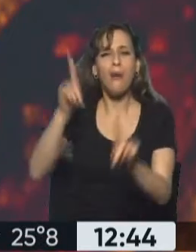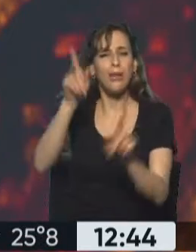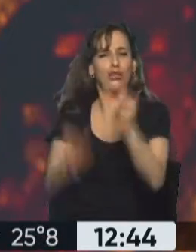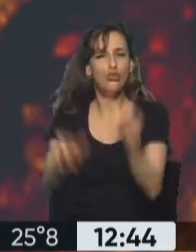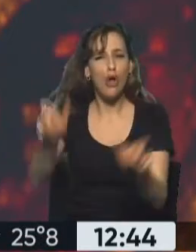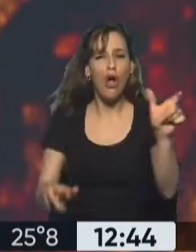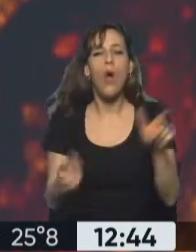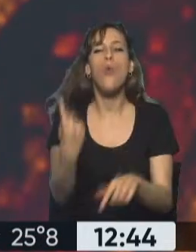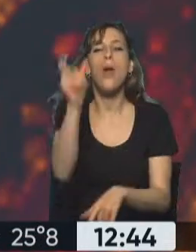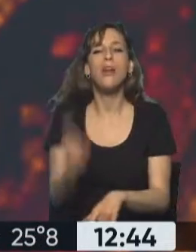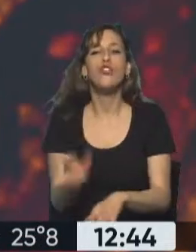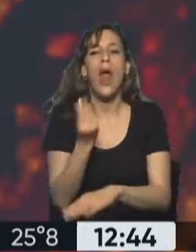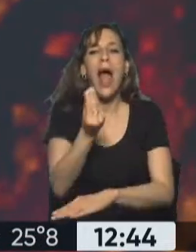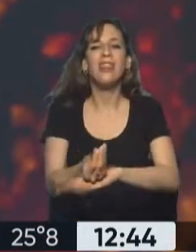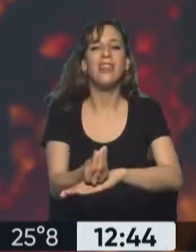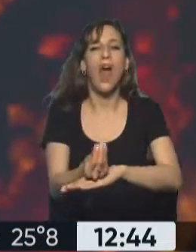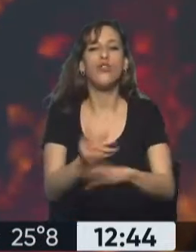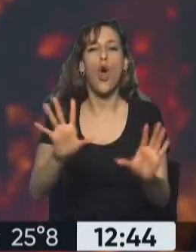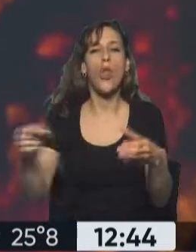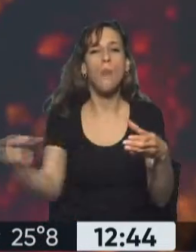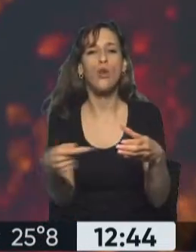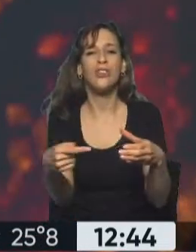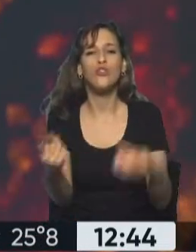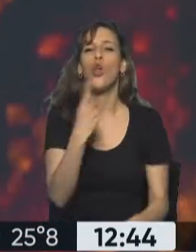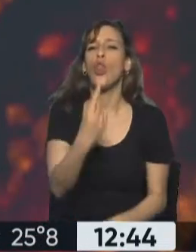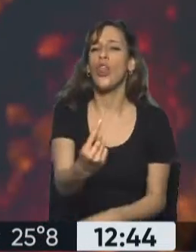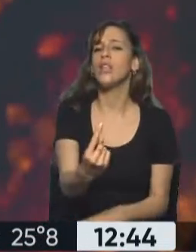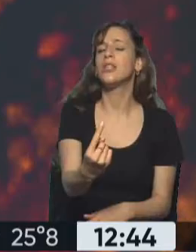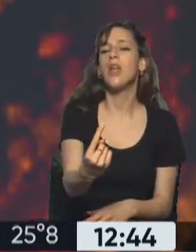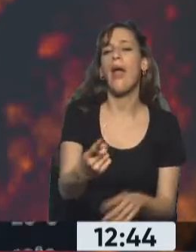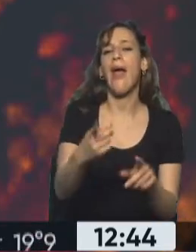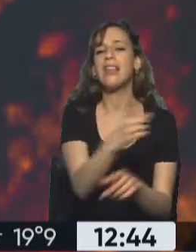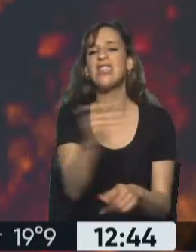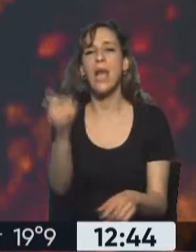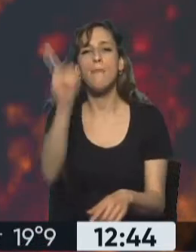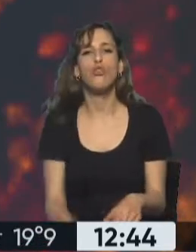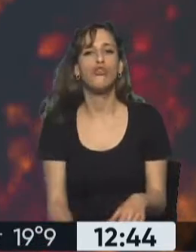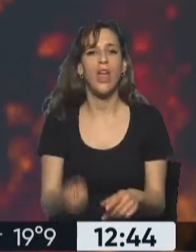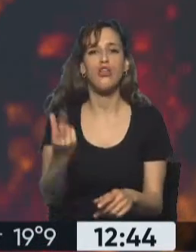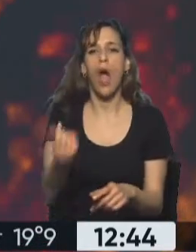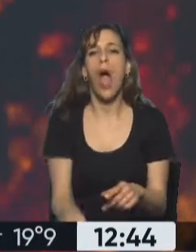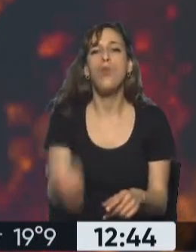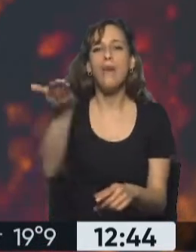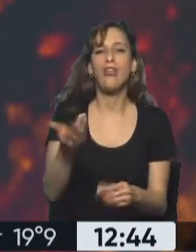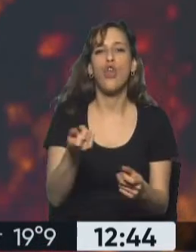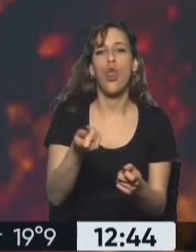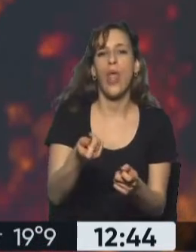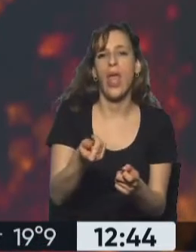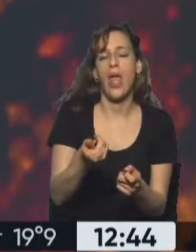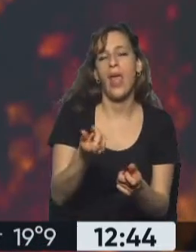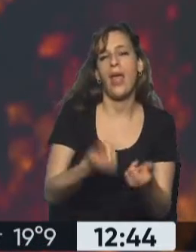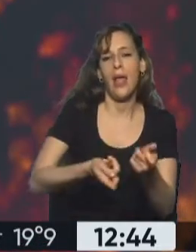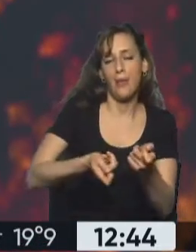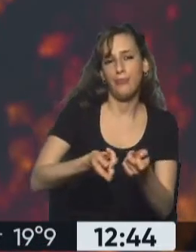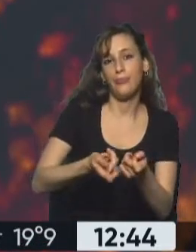un candidato opositor, anda diciendo un 100% de aumento de la emisión monetaria. Esos son términos nominales, en términos reales no da